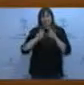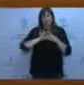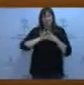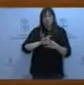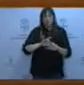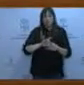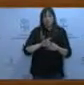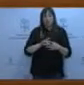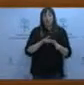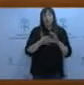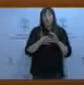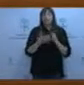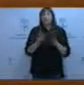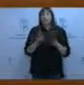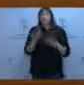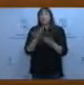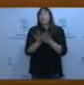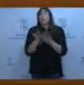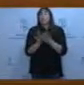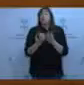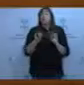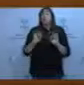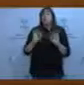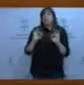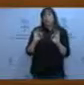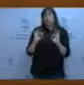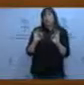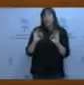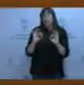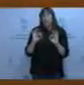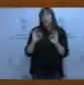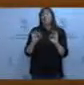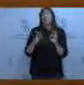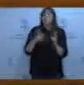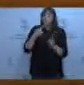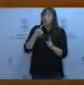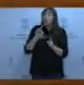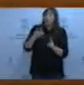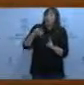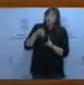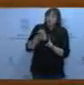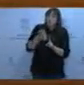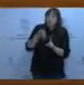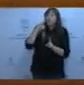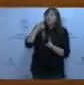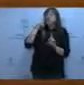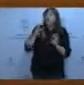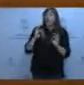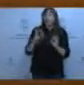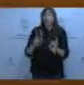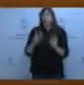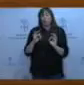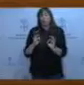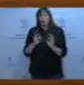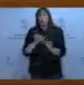En relación a la proposición en concreto, vuelvo a incidir en esta precaución que quiero poner de manifiesto y en